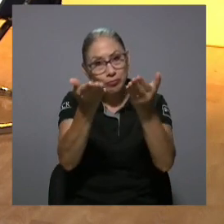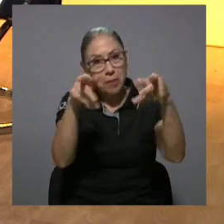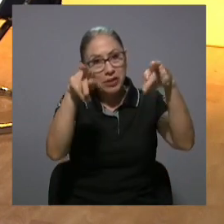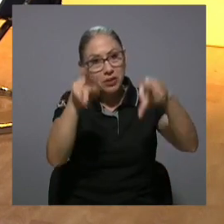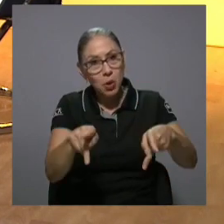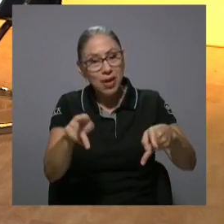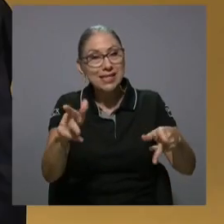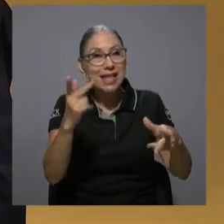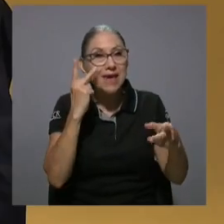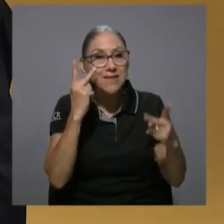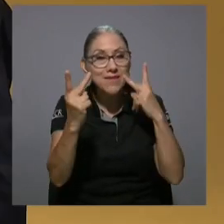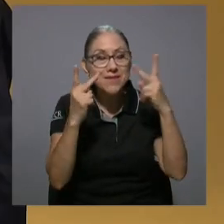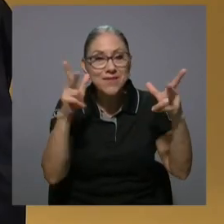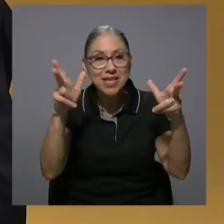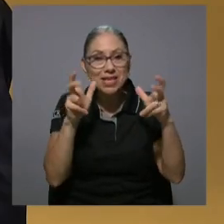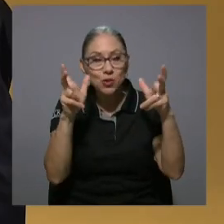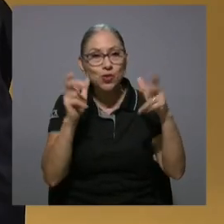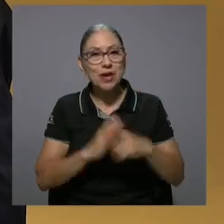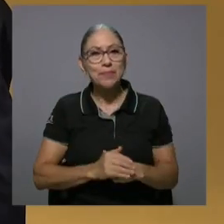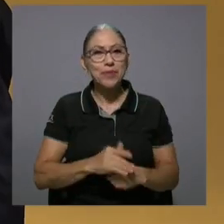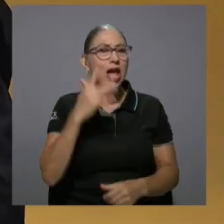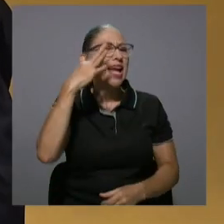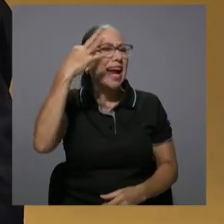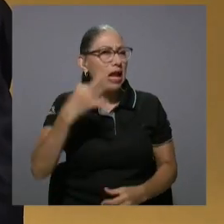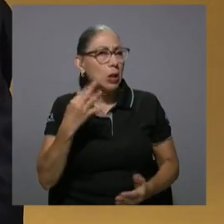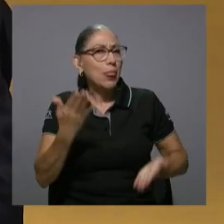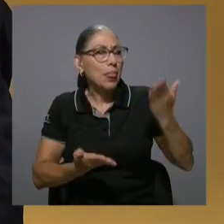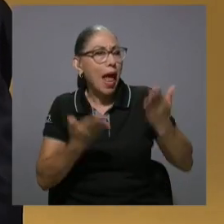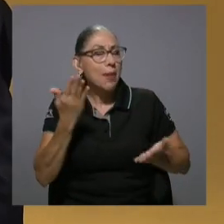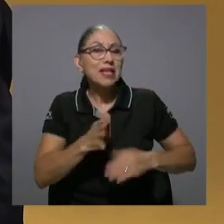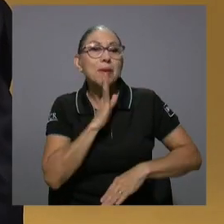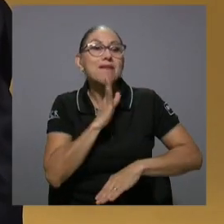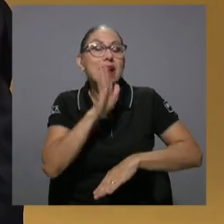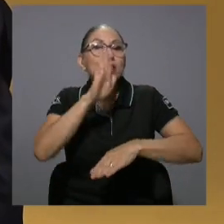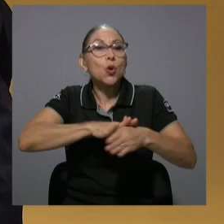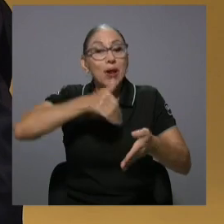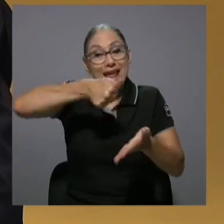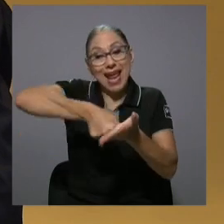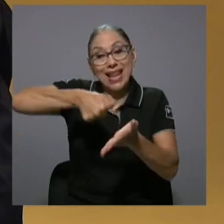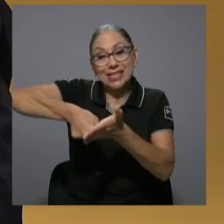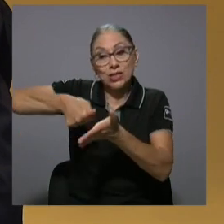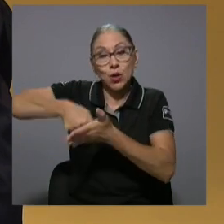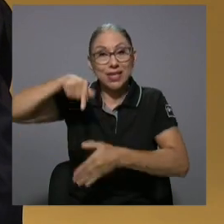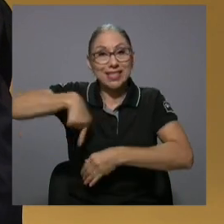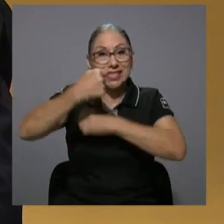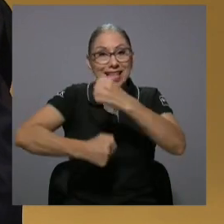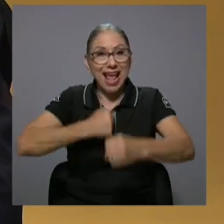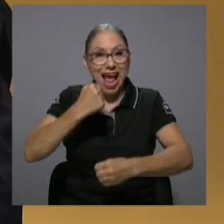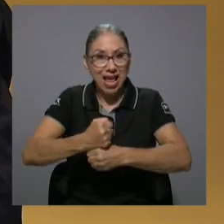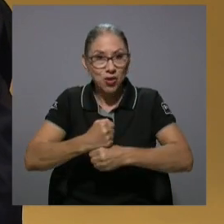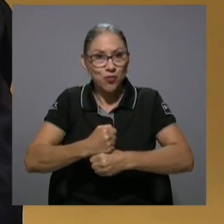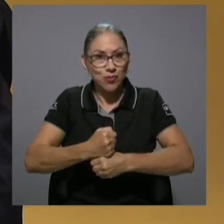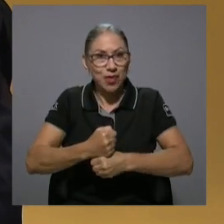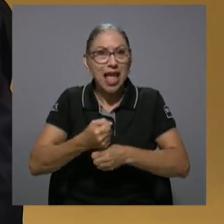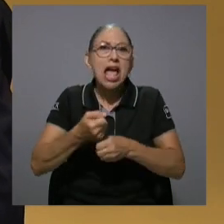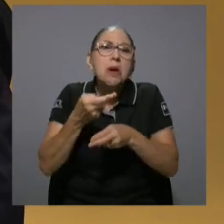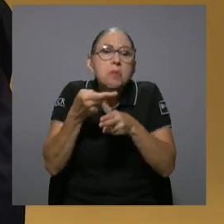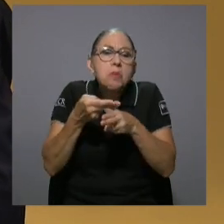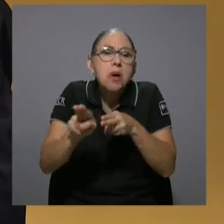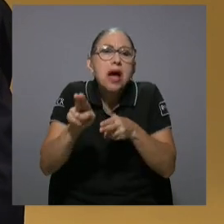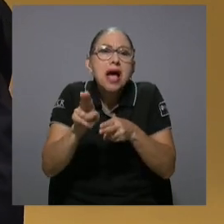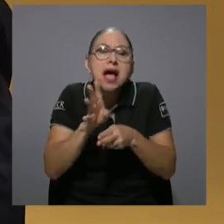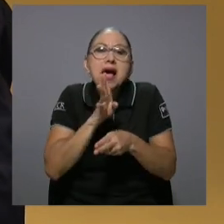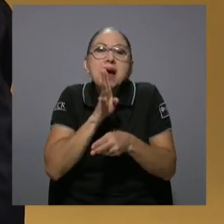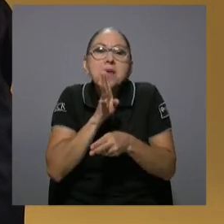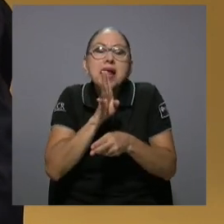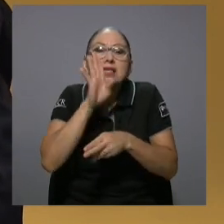y escuchan. Vea, yo creo que tal vez para hablar de las elecciones de este año es bueno hacer una brevísima referencia al año pasado,